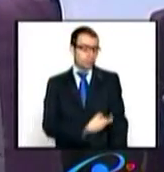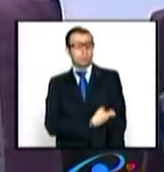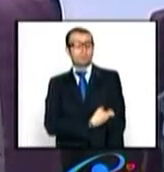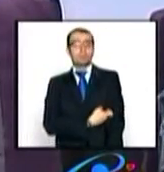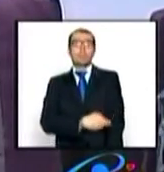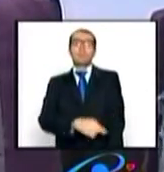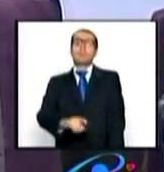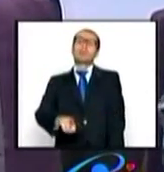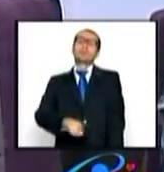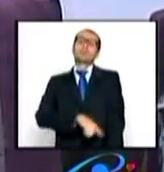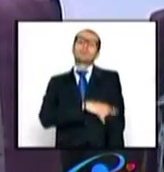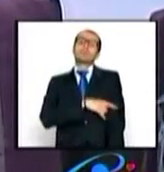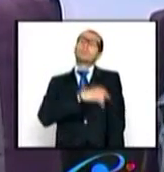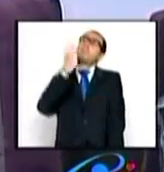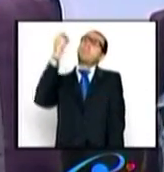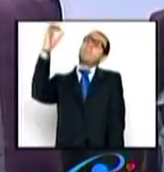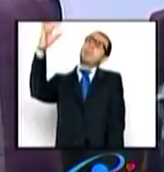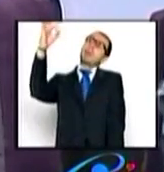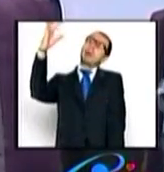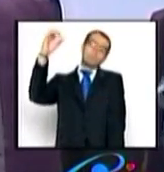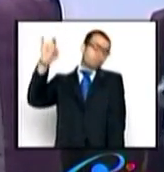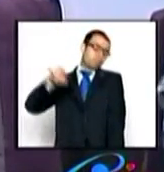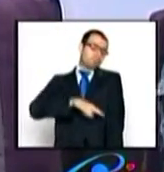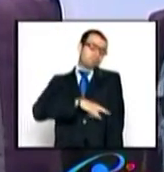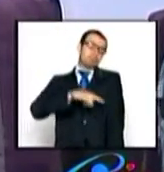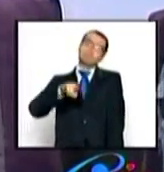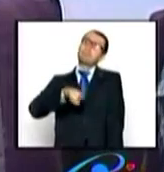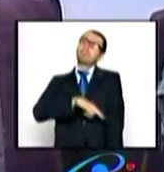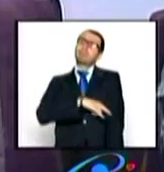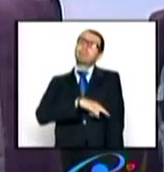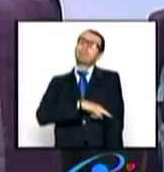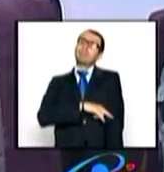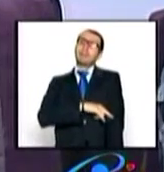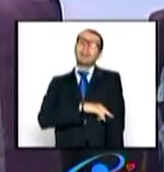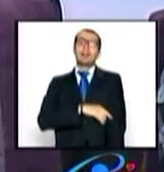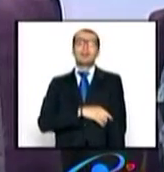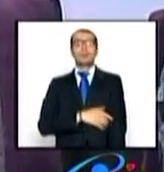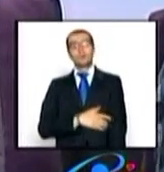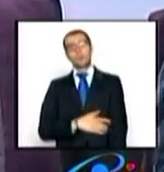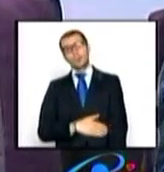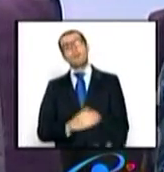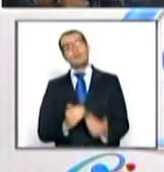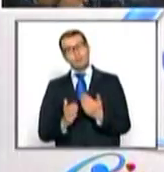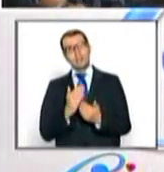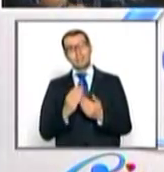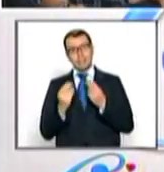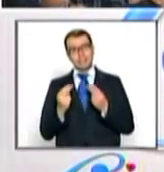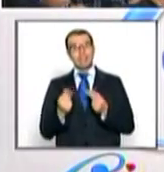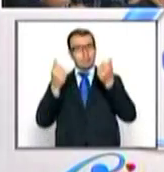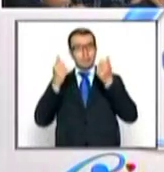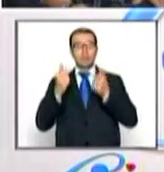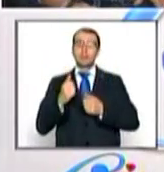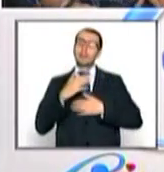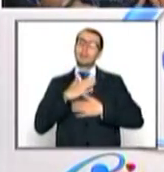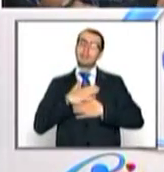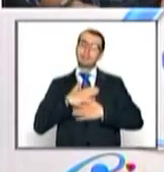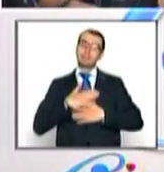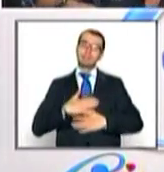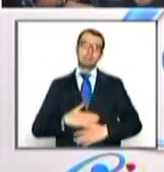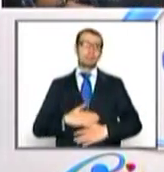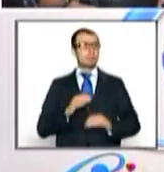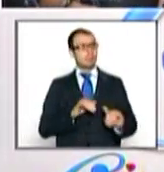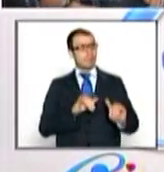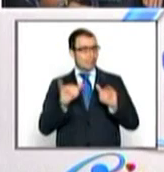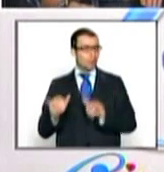allá le administra un determinado fármaco, en la medicina biológica también se hace eso ahora de una manera mucho más integrativa y mucho más